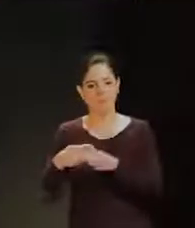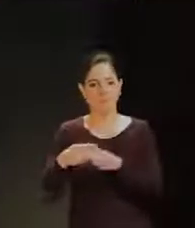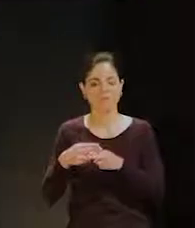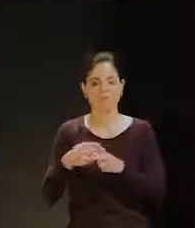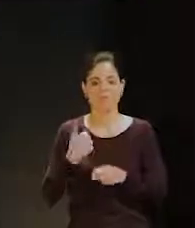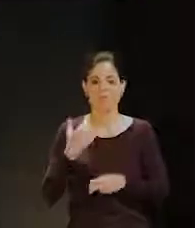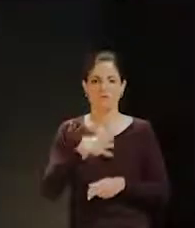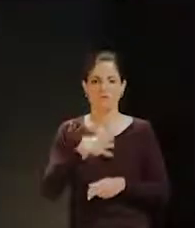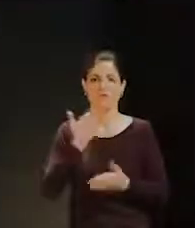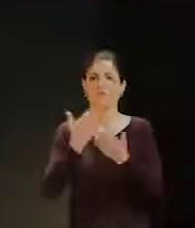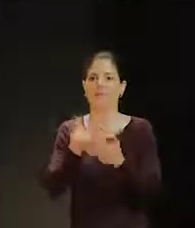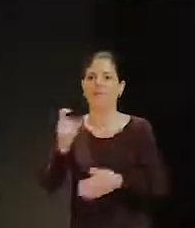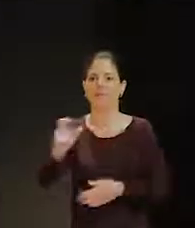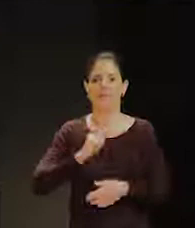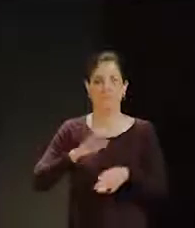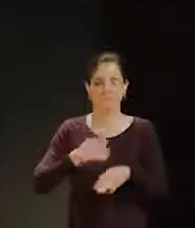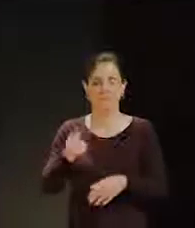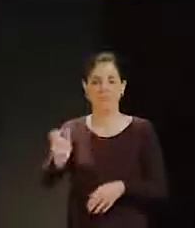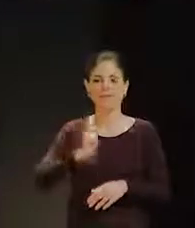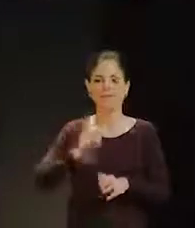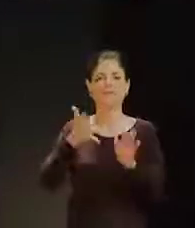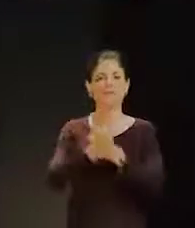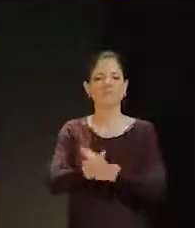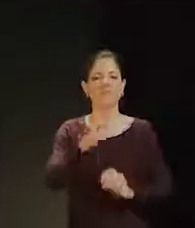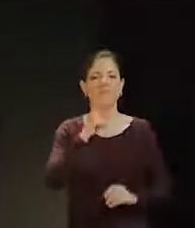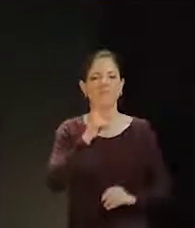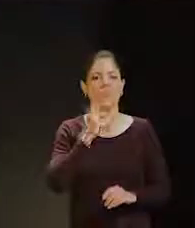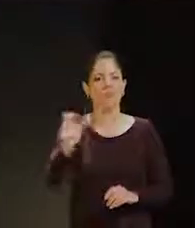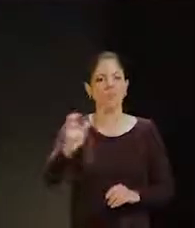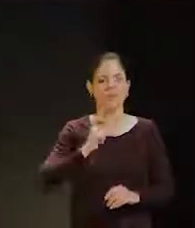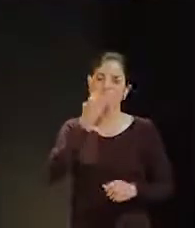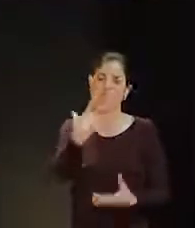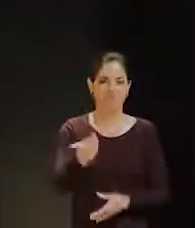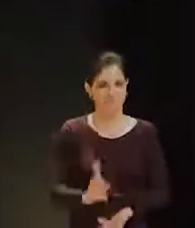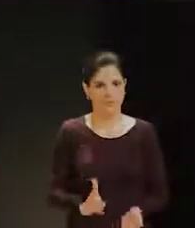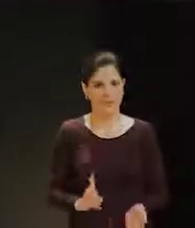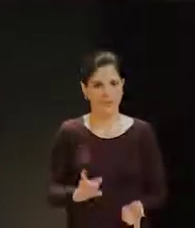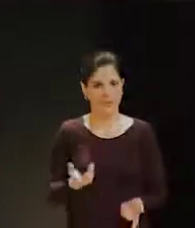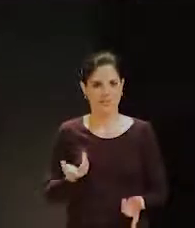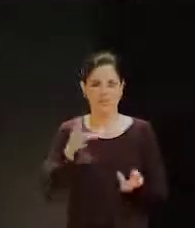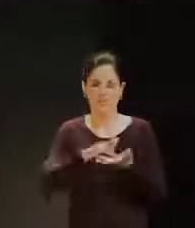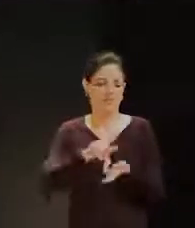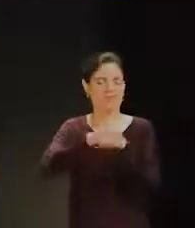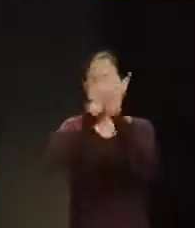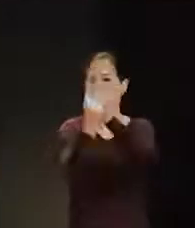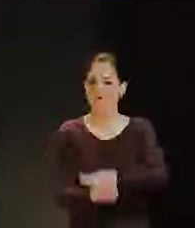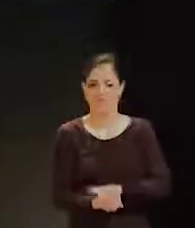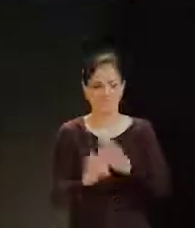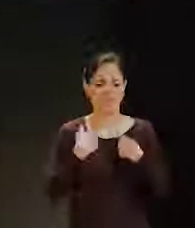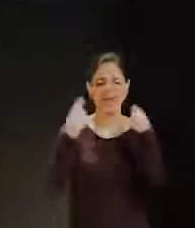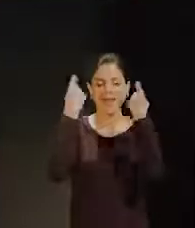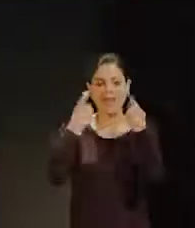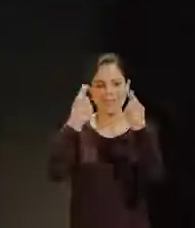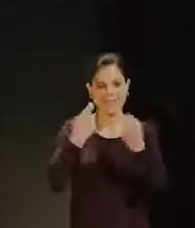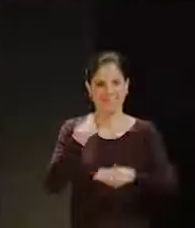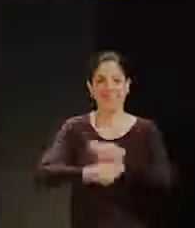puedo pedir este dinero, porque este dinero es como un dinero que no está bien. Es todo el contrario de lo que yo voy a intentar